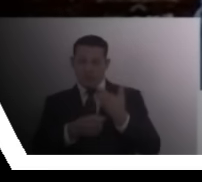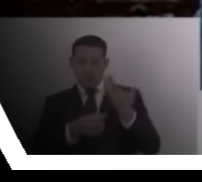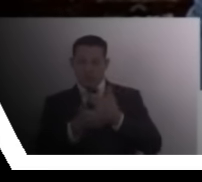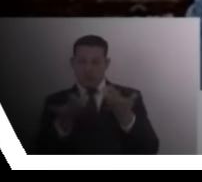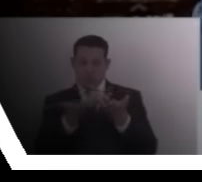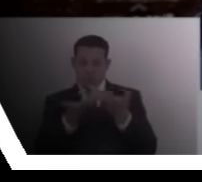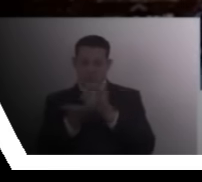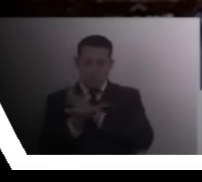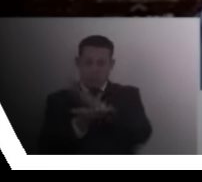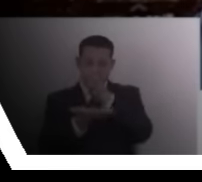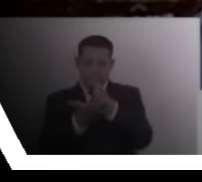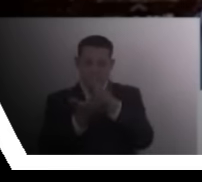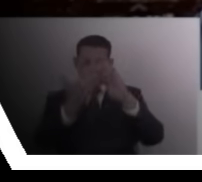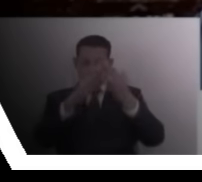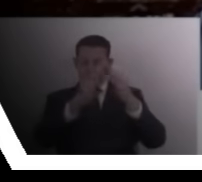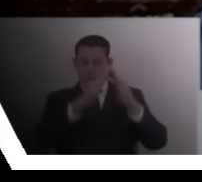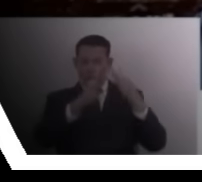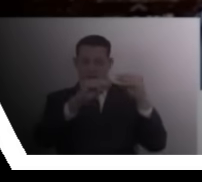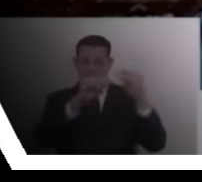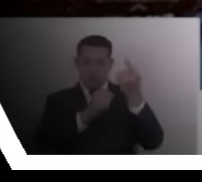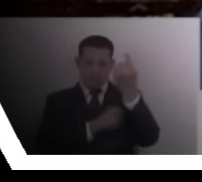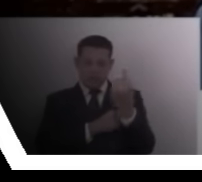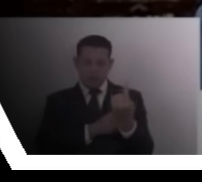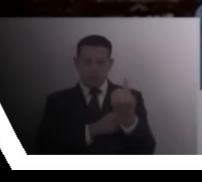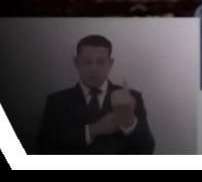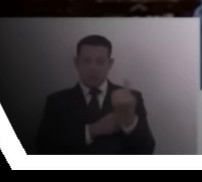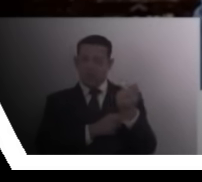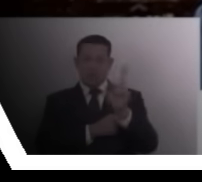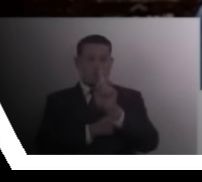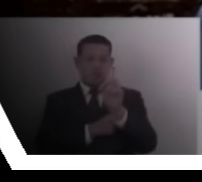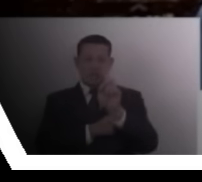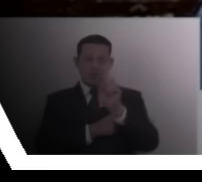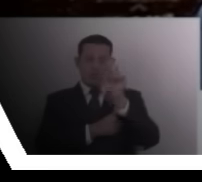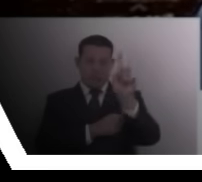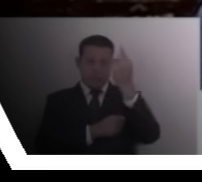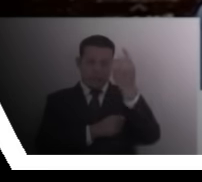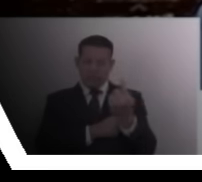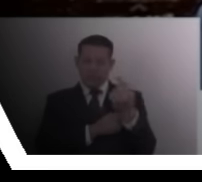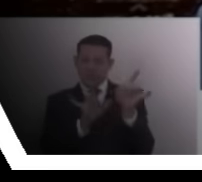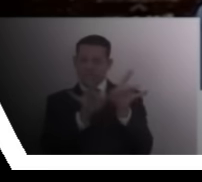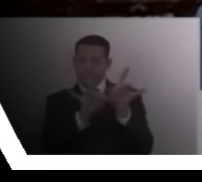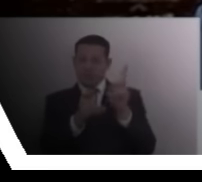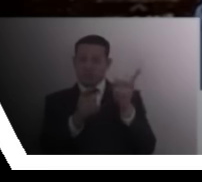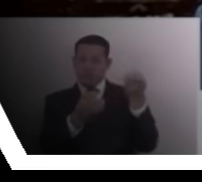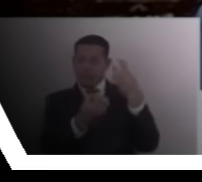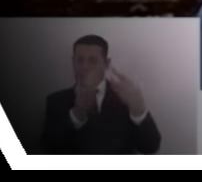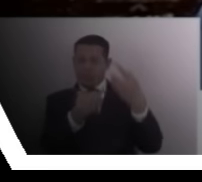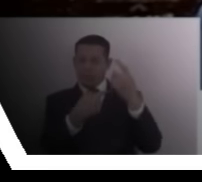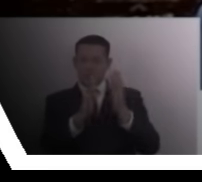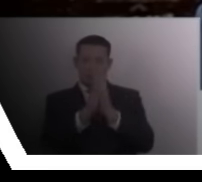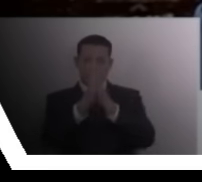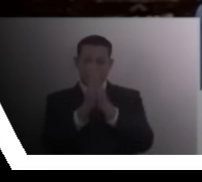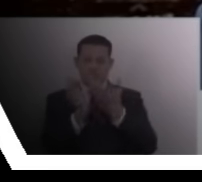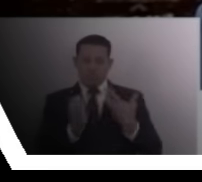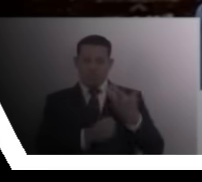compañeros, cuando vamos a las comunidades y platicamos con la gente, no hay una sola persona que no nos diga que está orando